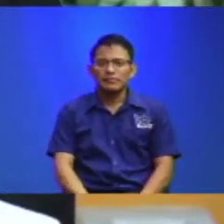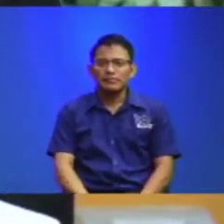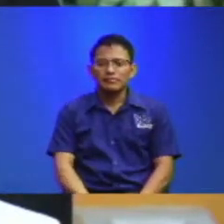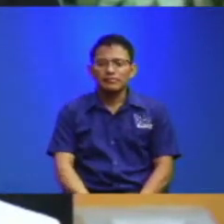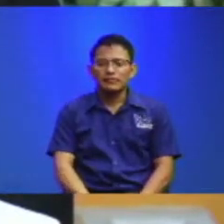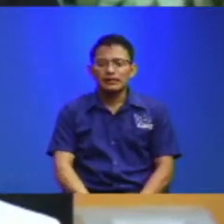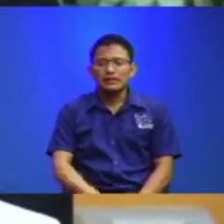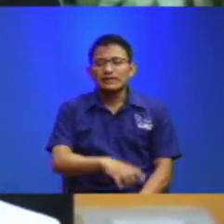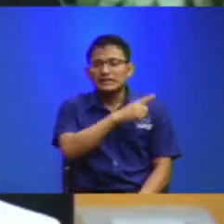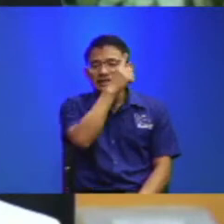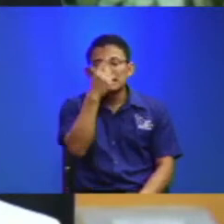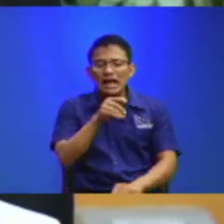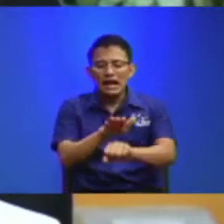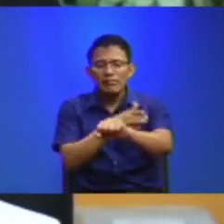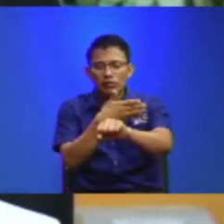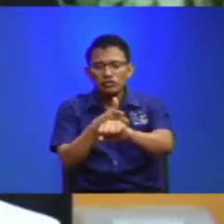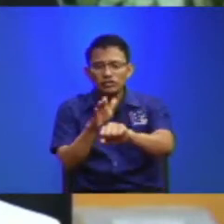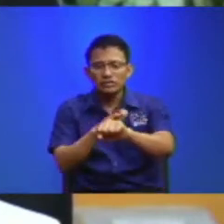Salmo 69